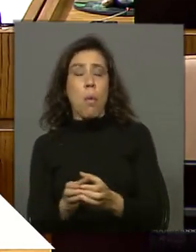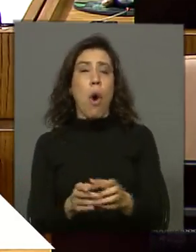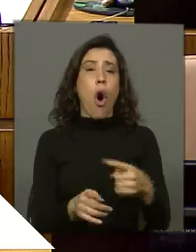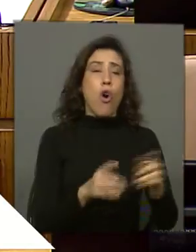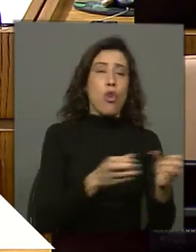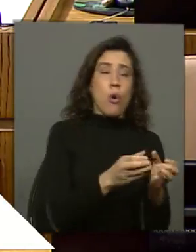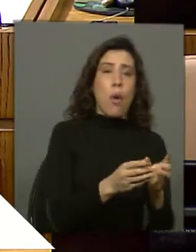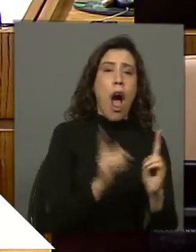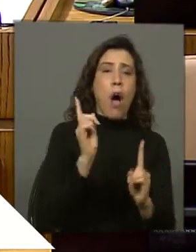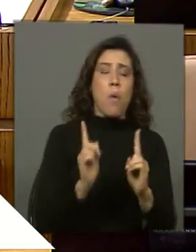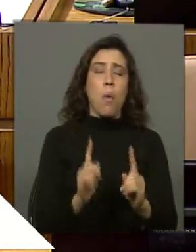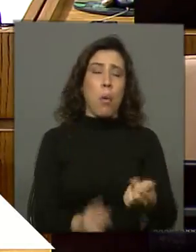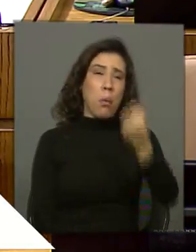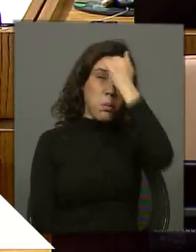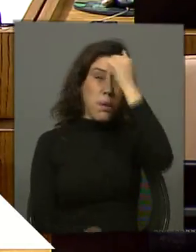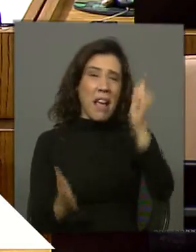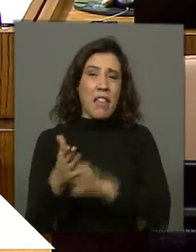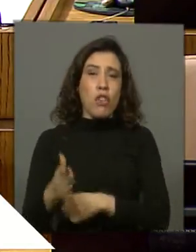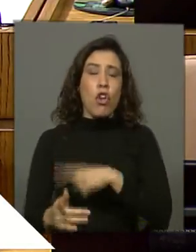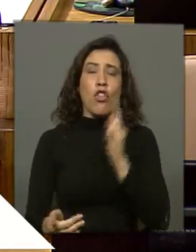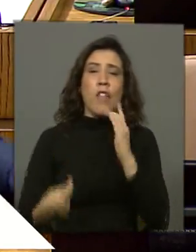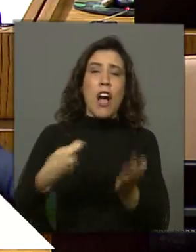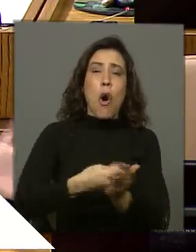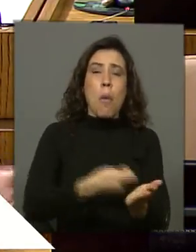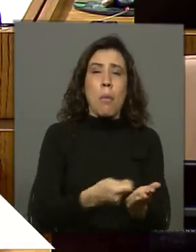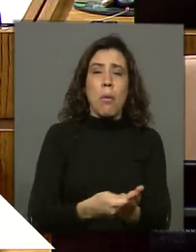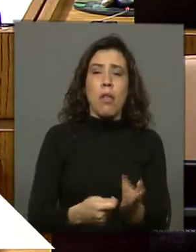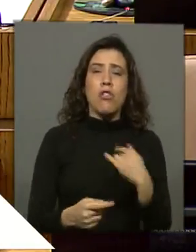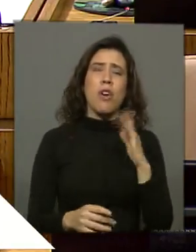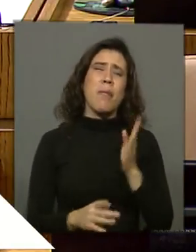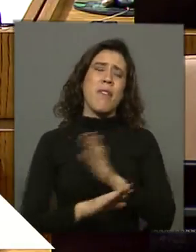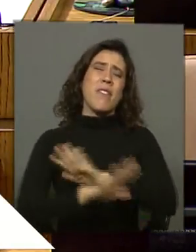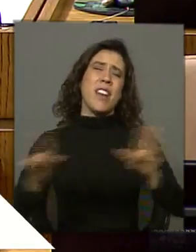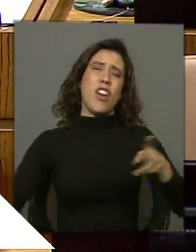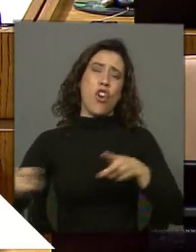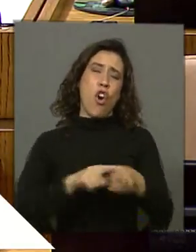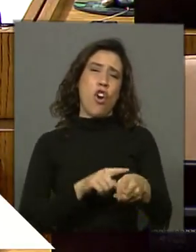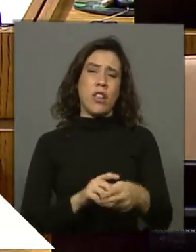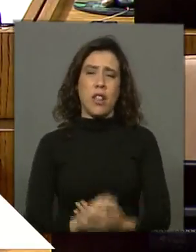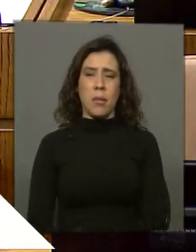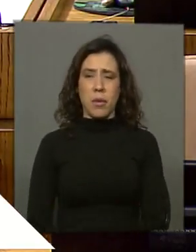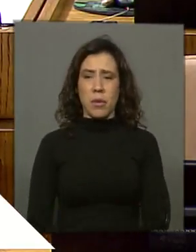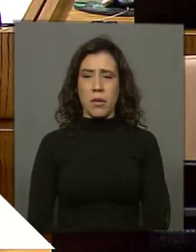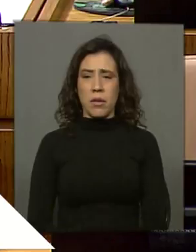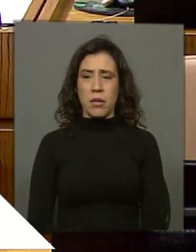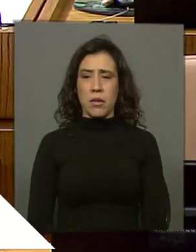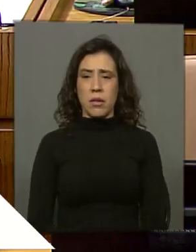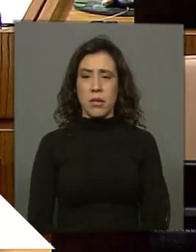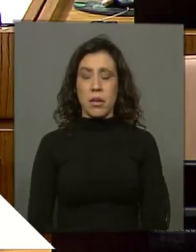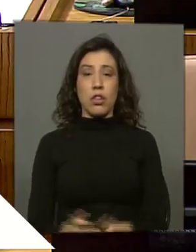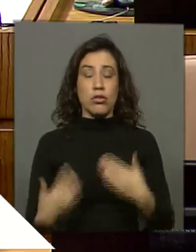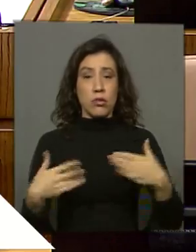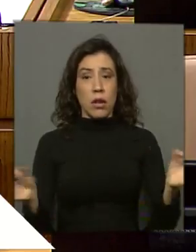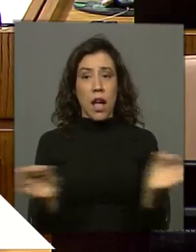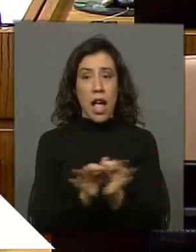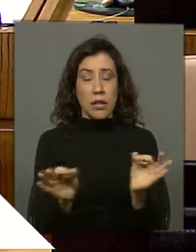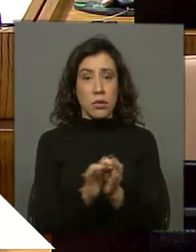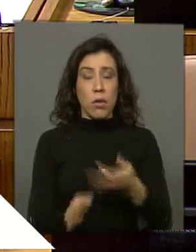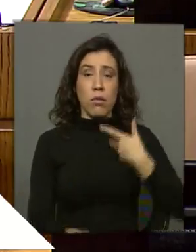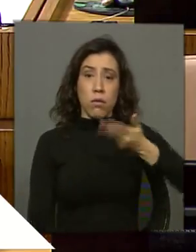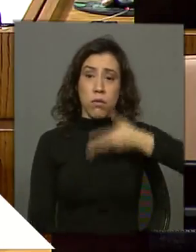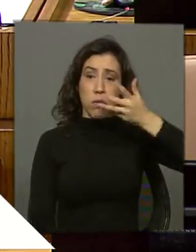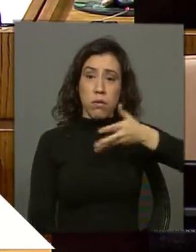entienden u otros están comprados por no sé quiénes yo les pido que la cortemos de una vez por todas aquí están mis argumentos que yo he expuesto